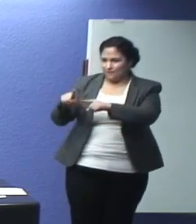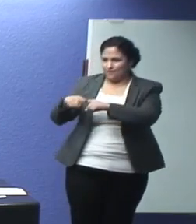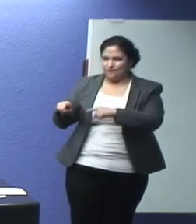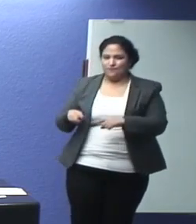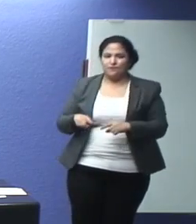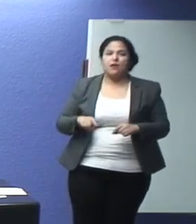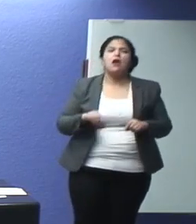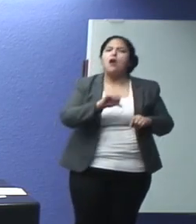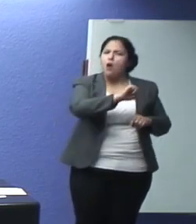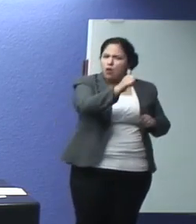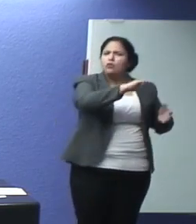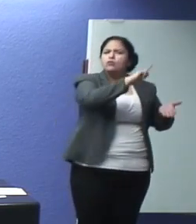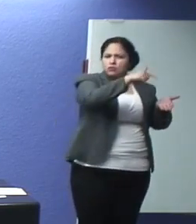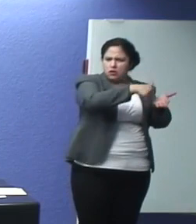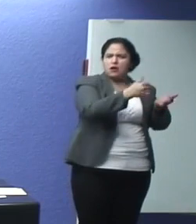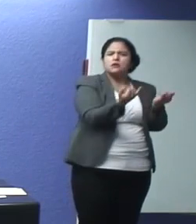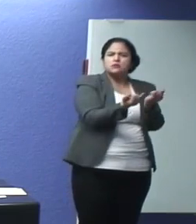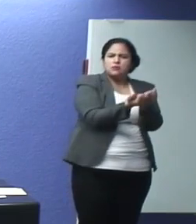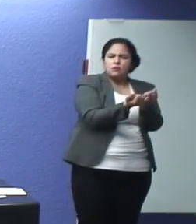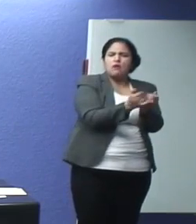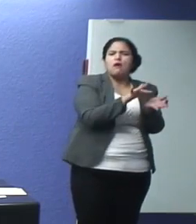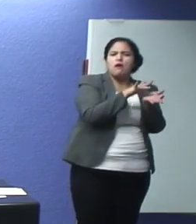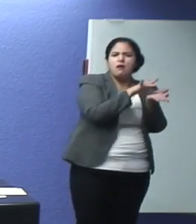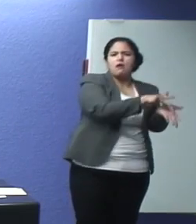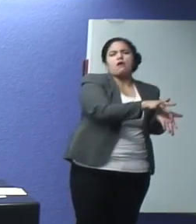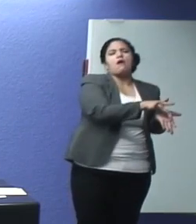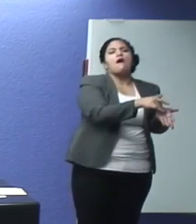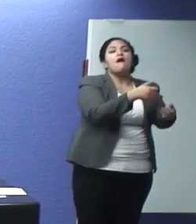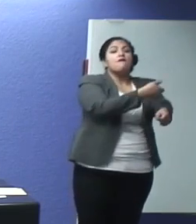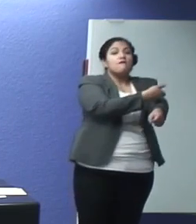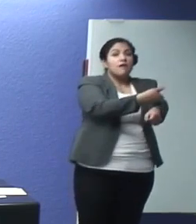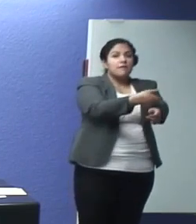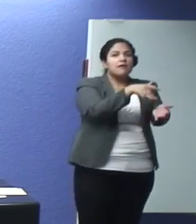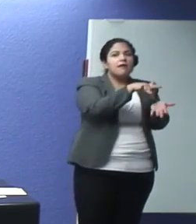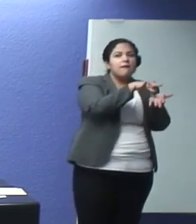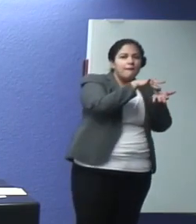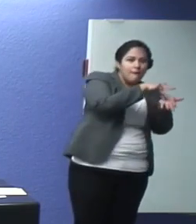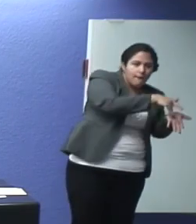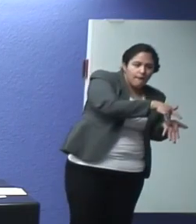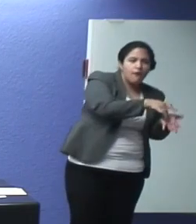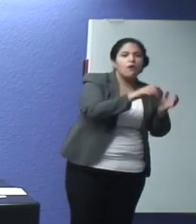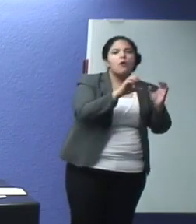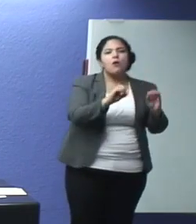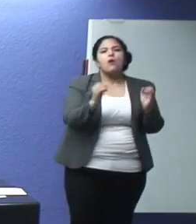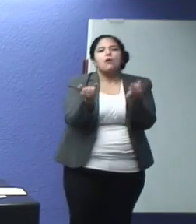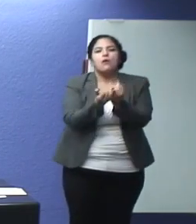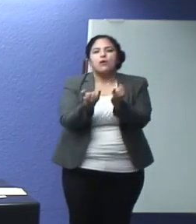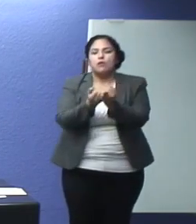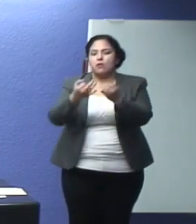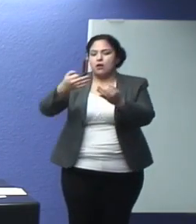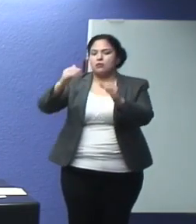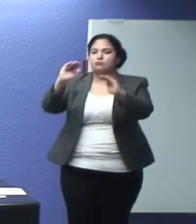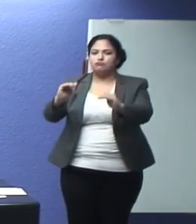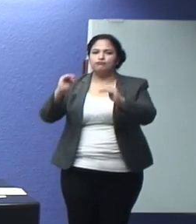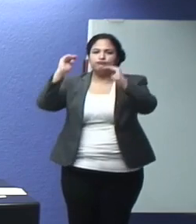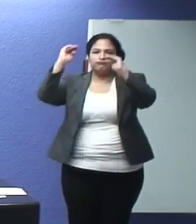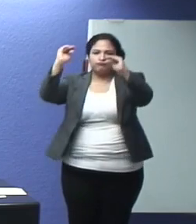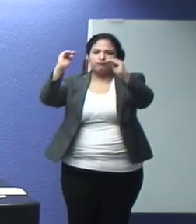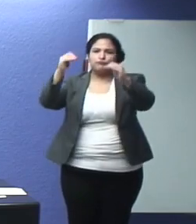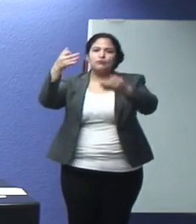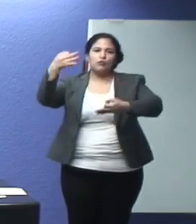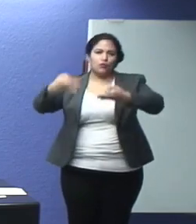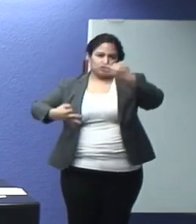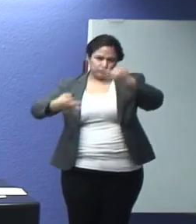como el Sistema para el Desarrollo Integral de la Familia de la Ciudad de México y la Suprema Corte de Justicia de la Nación, con